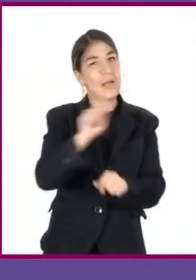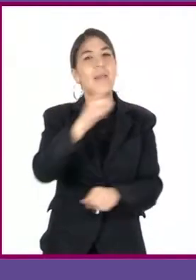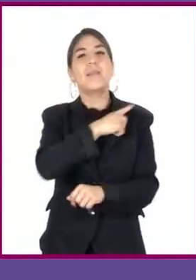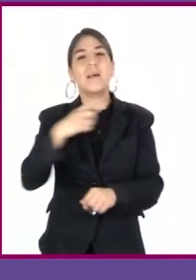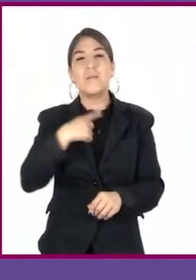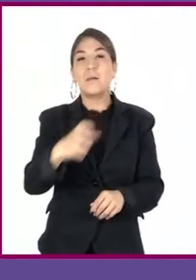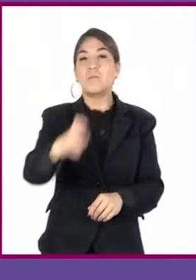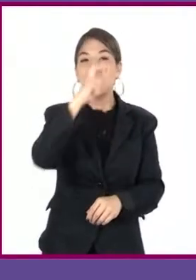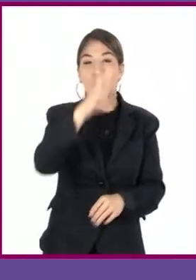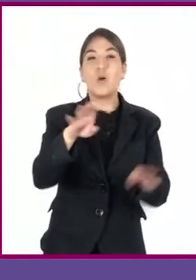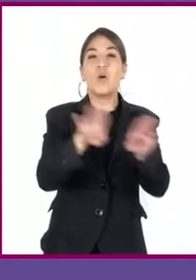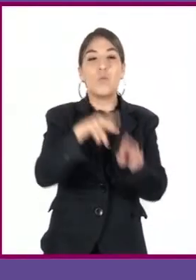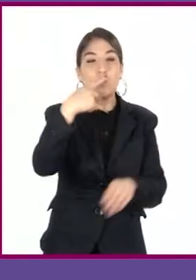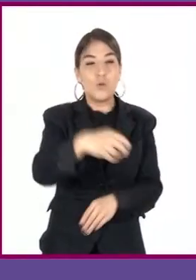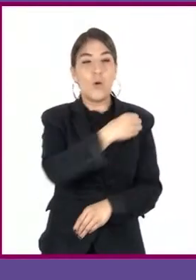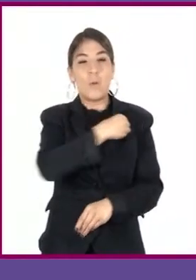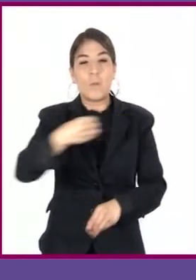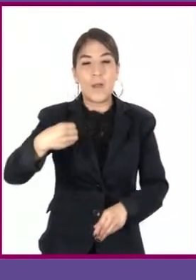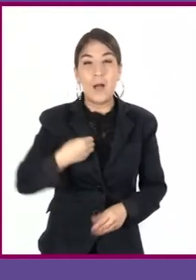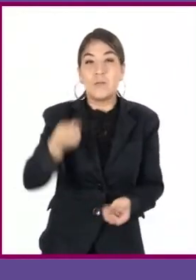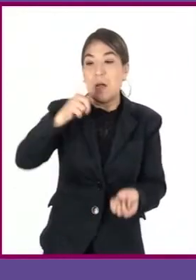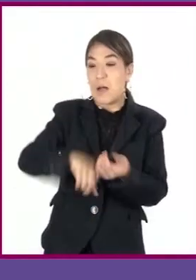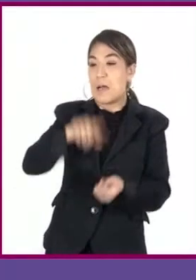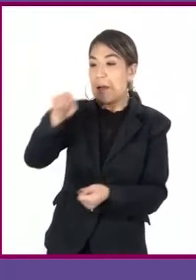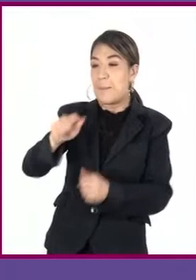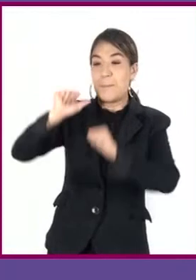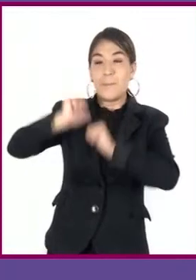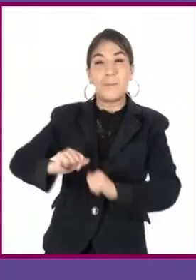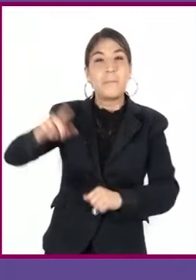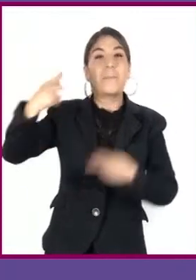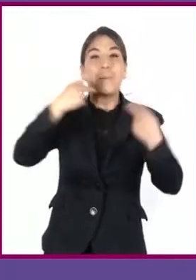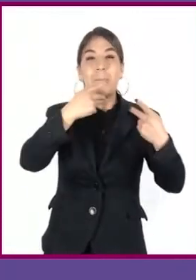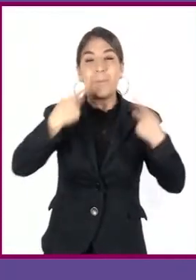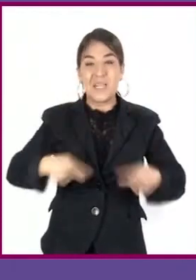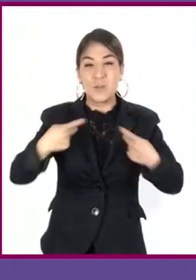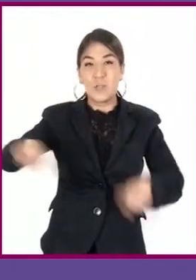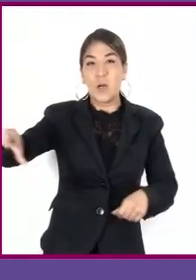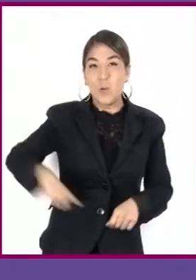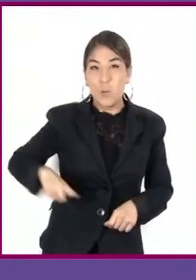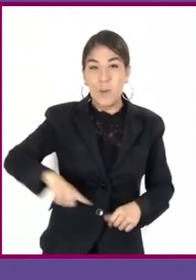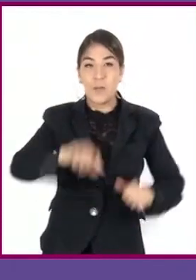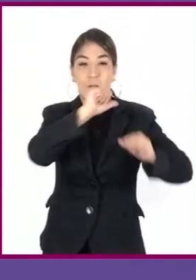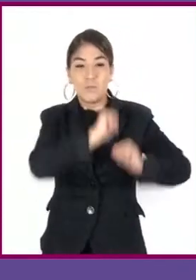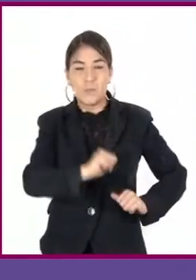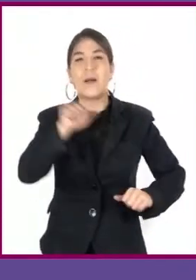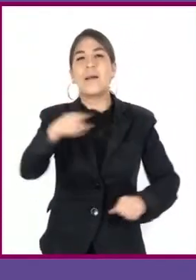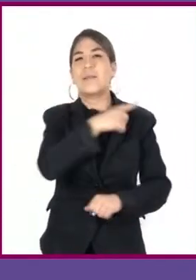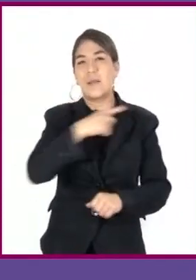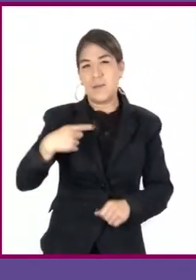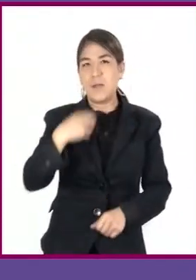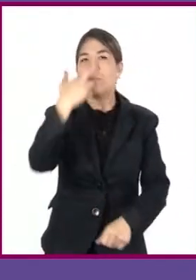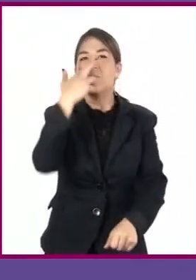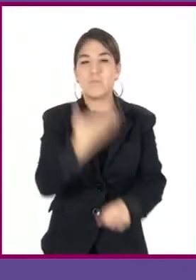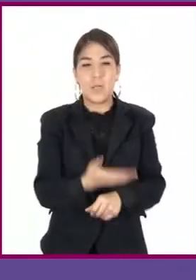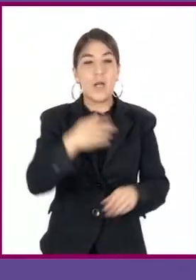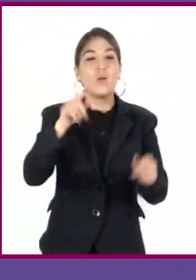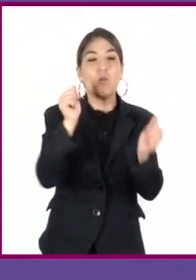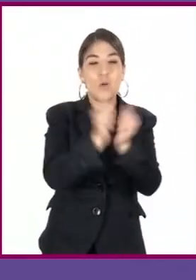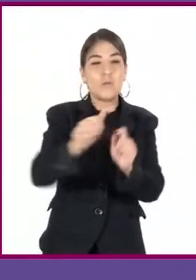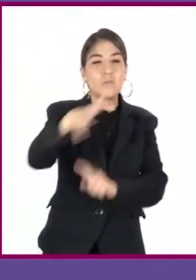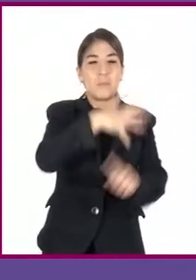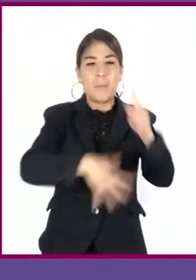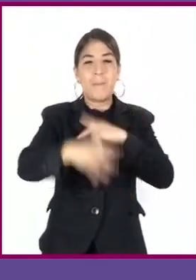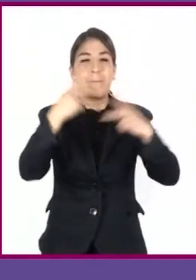las autoridades para garantizar los derechos humanos de los habitantes frente a los poderes públicos.